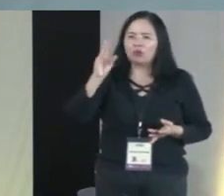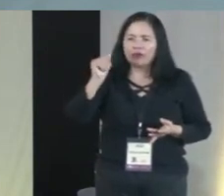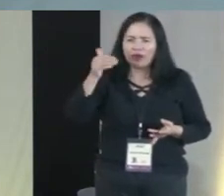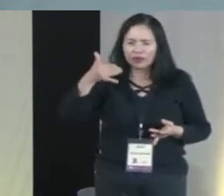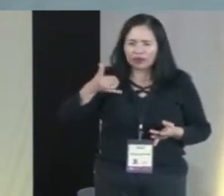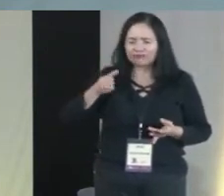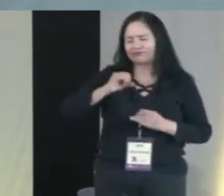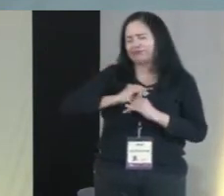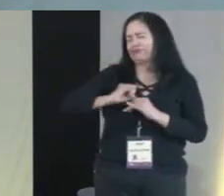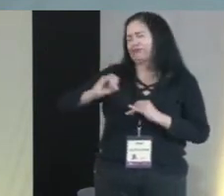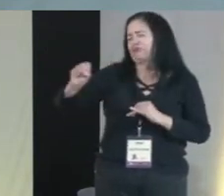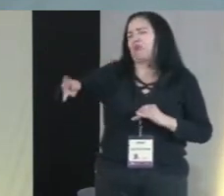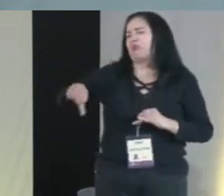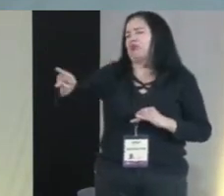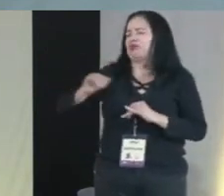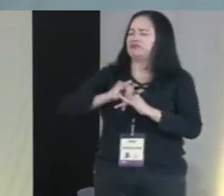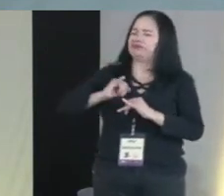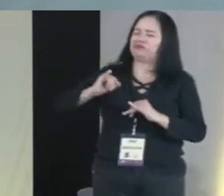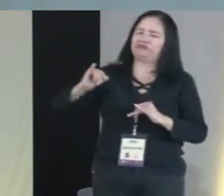nada.